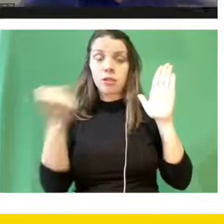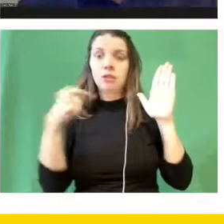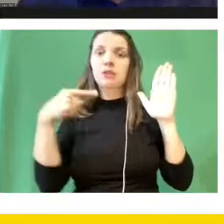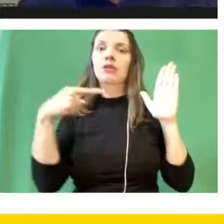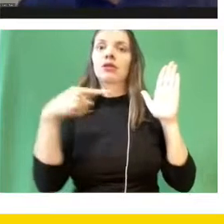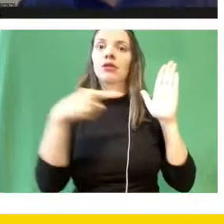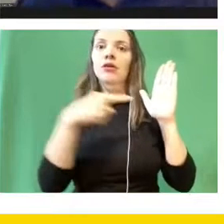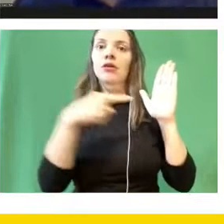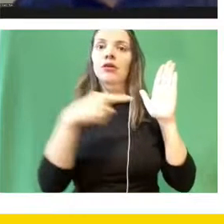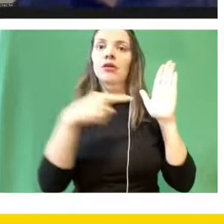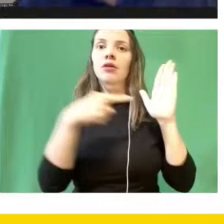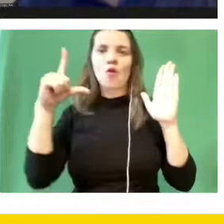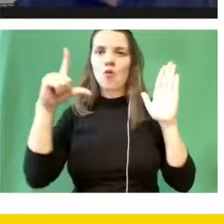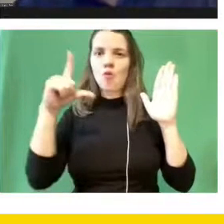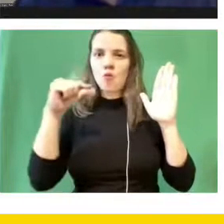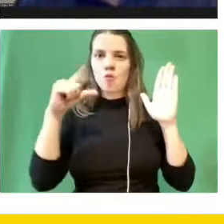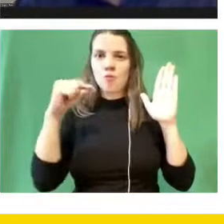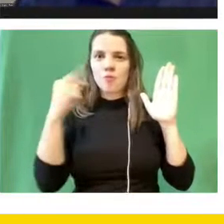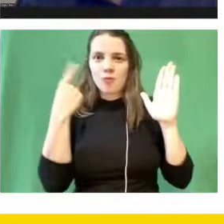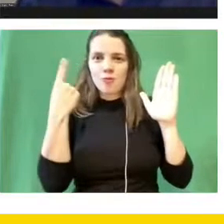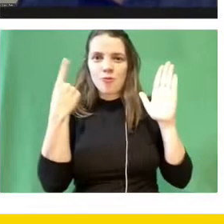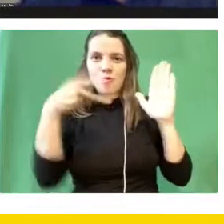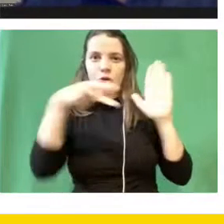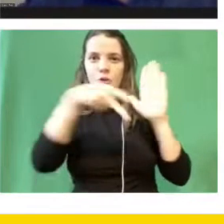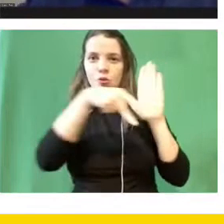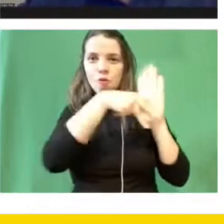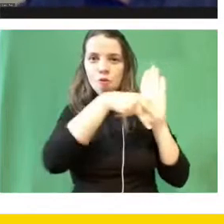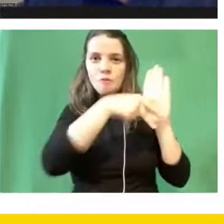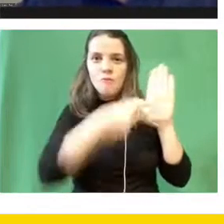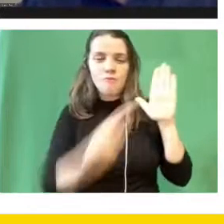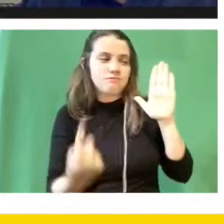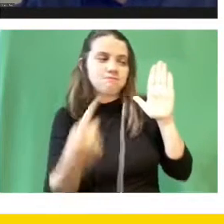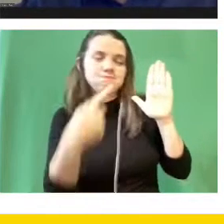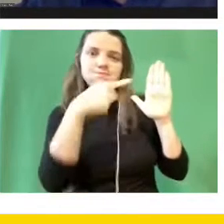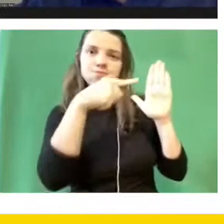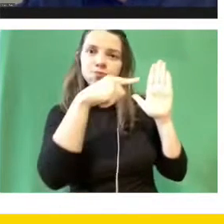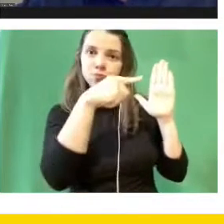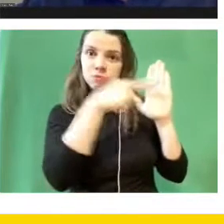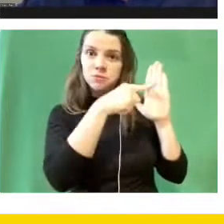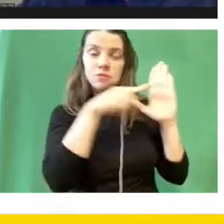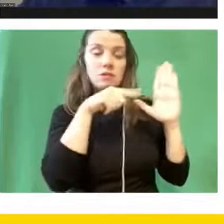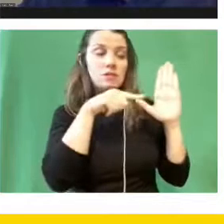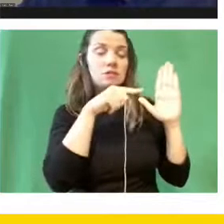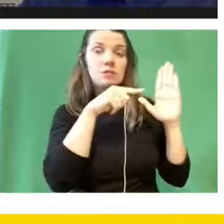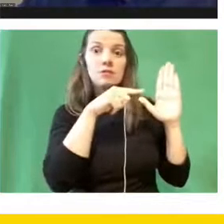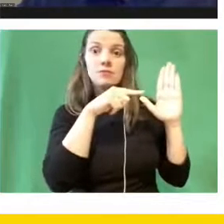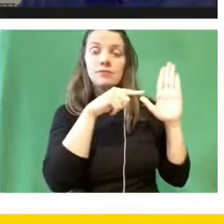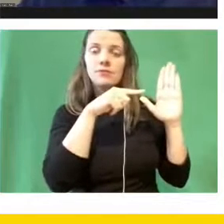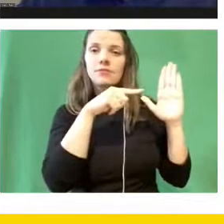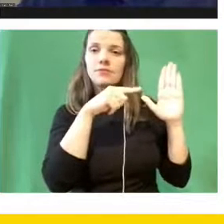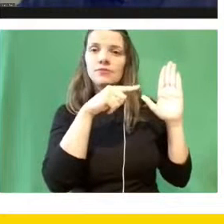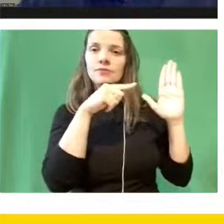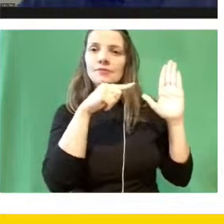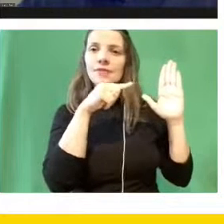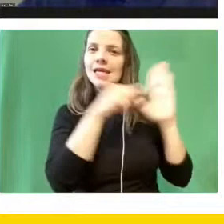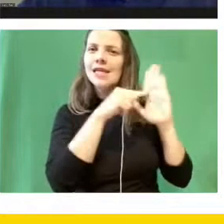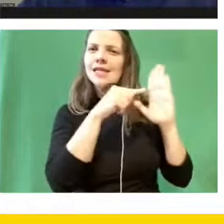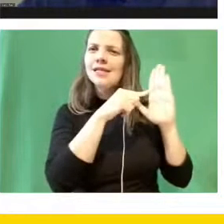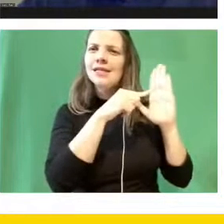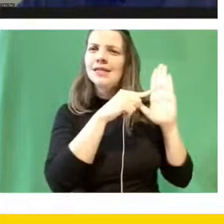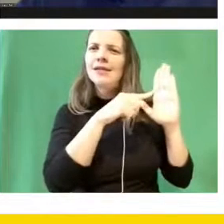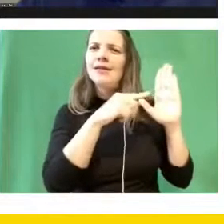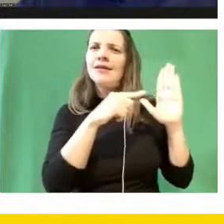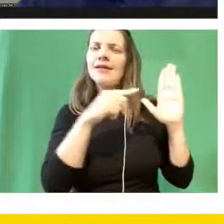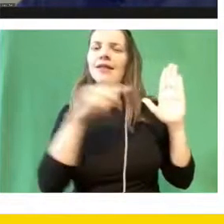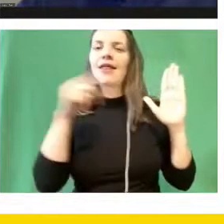1, igual que en todas las normativas de los países, por lo menos que han adherido a la convención, se asegura el derecho a la